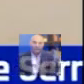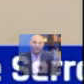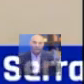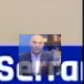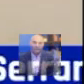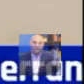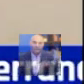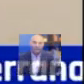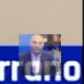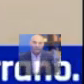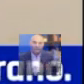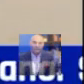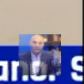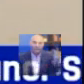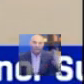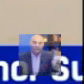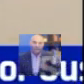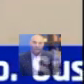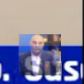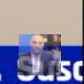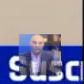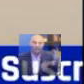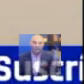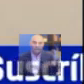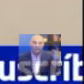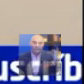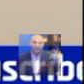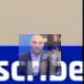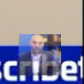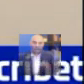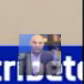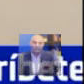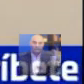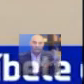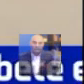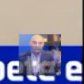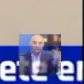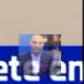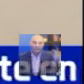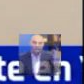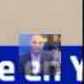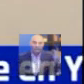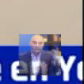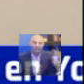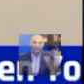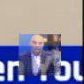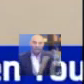esta cuarta transformación no tiene que ver con lo que veníamos